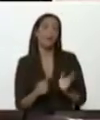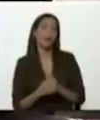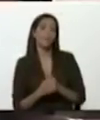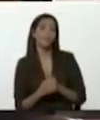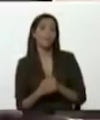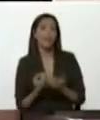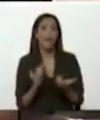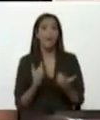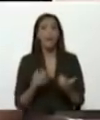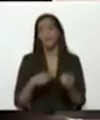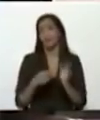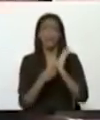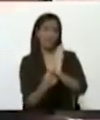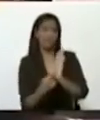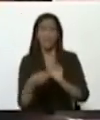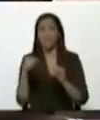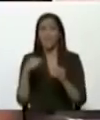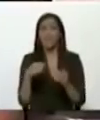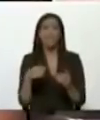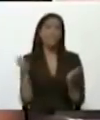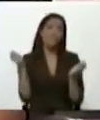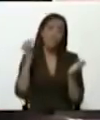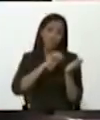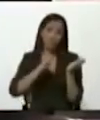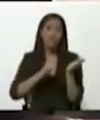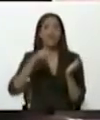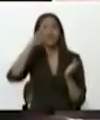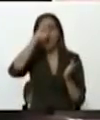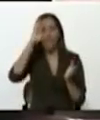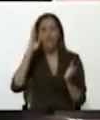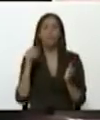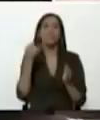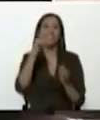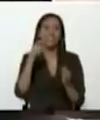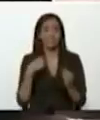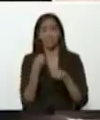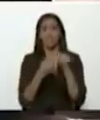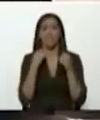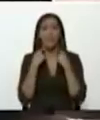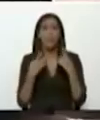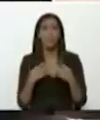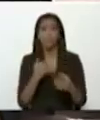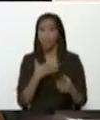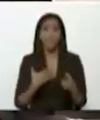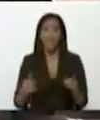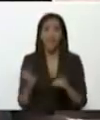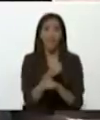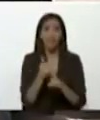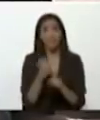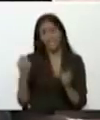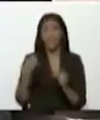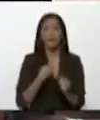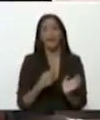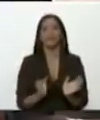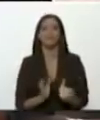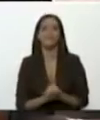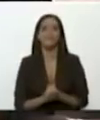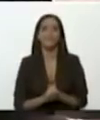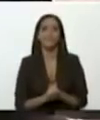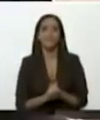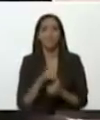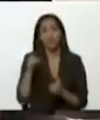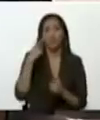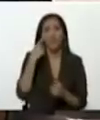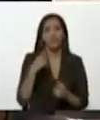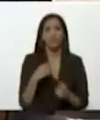lo está sacando Diosdado, lo está sacando Zurda Conducta. O sea, te estoy haciendo famoso. Y si no quieres que te siga dando coñazo, me tienes que pagar. Tú